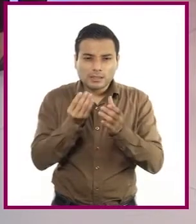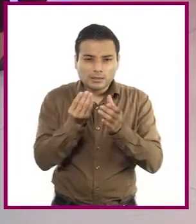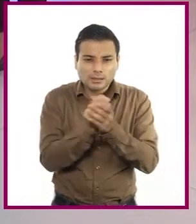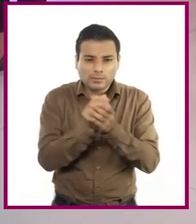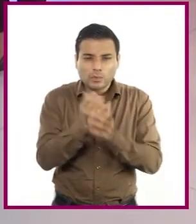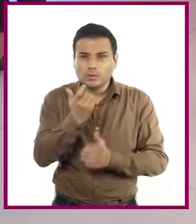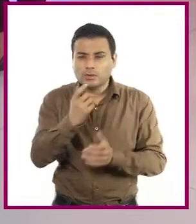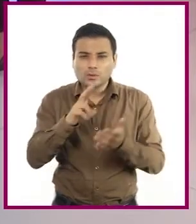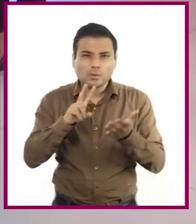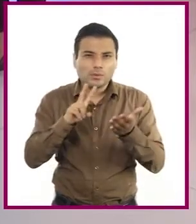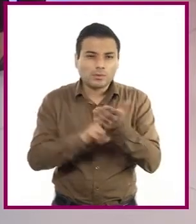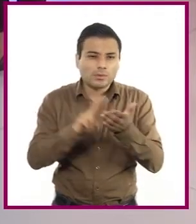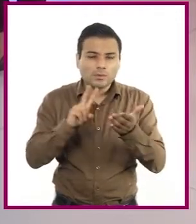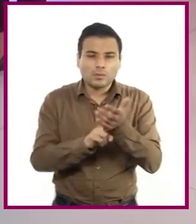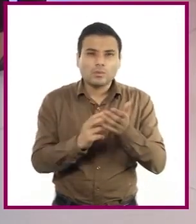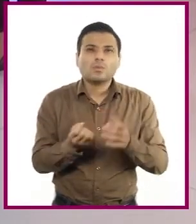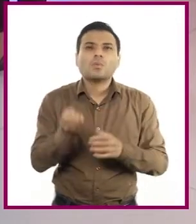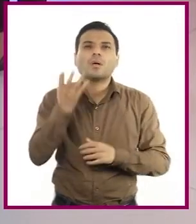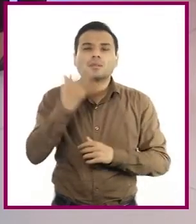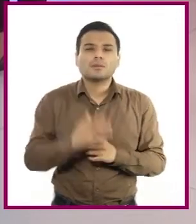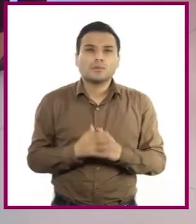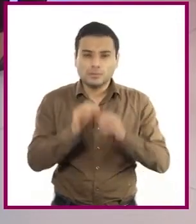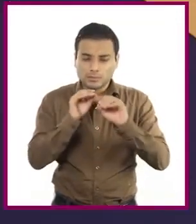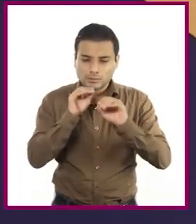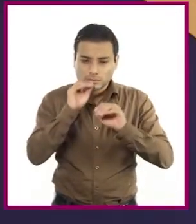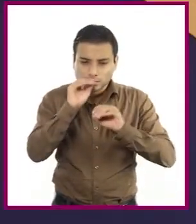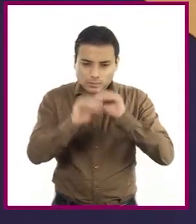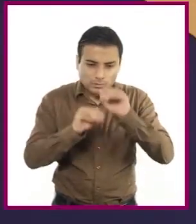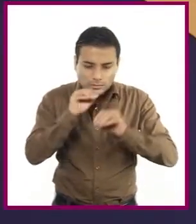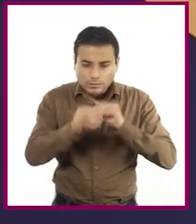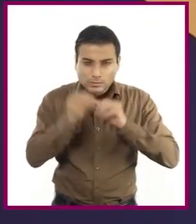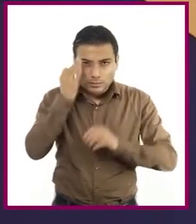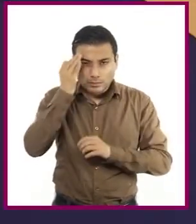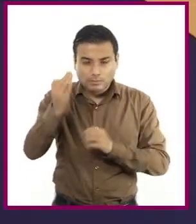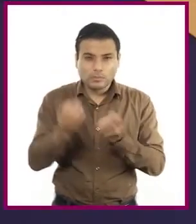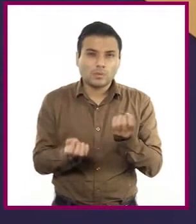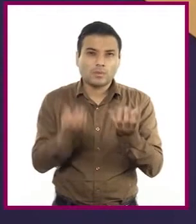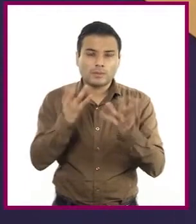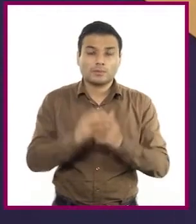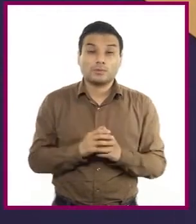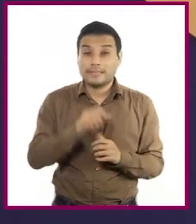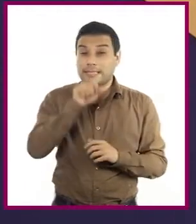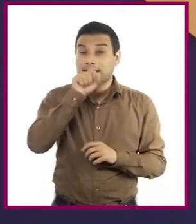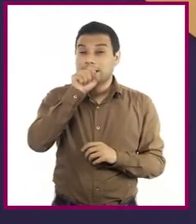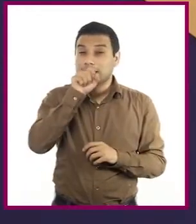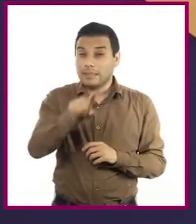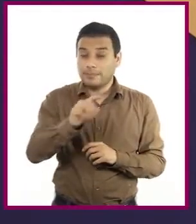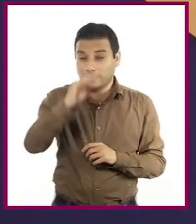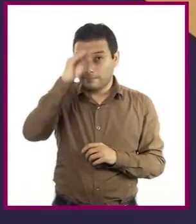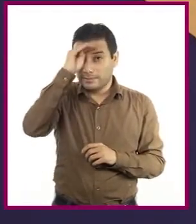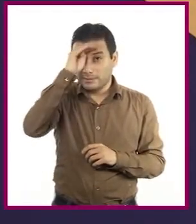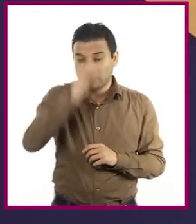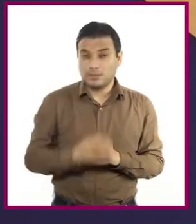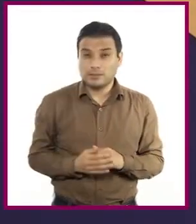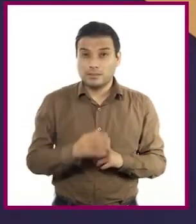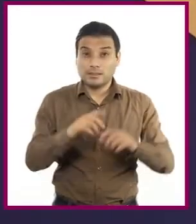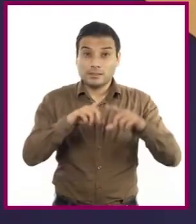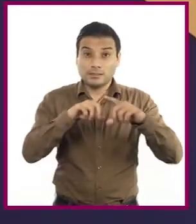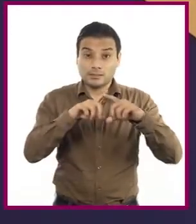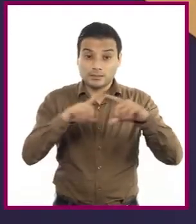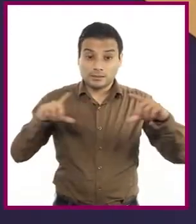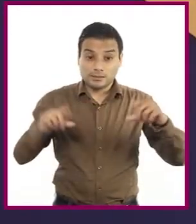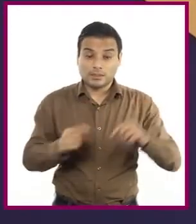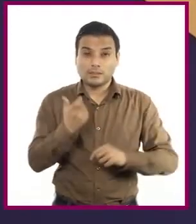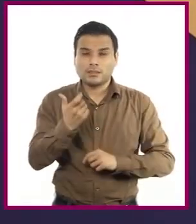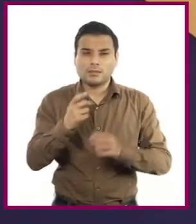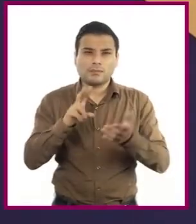el tiempo de calado que requería cada una. Además, debían considerar el precio base de cada tarjeta, que